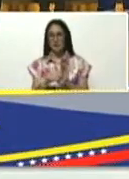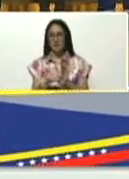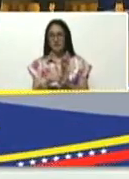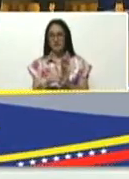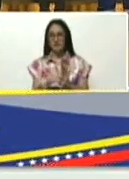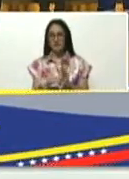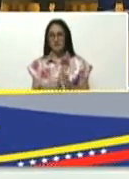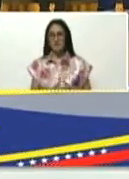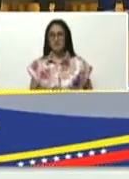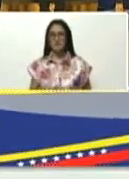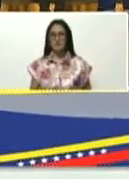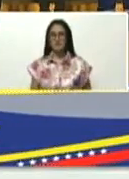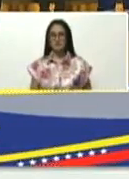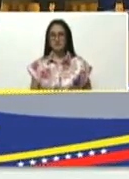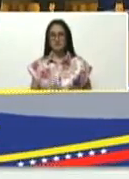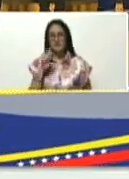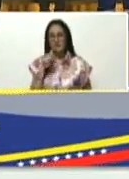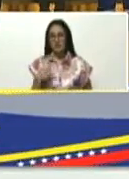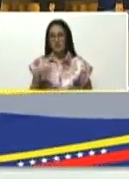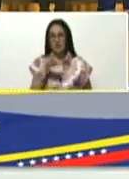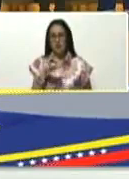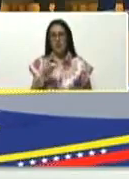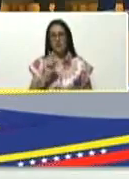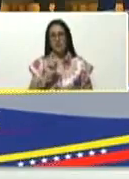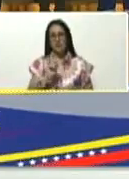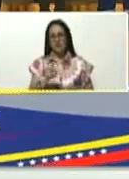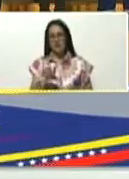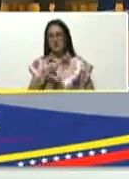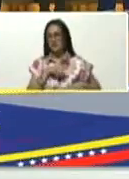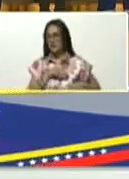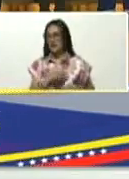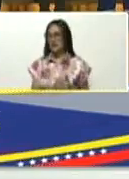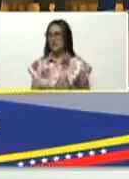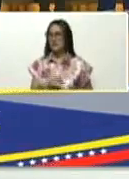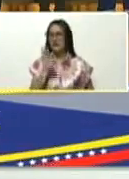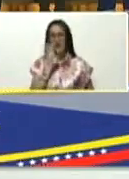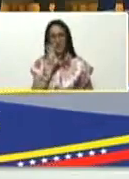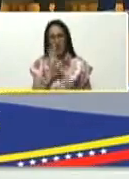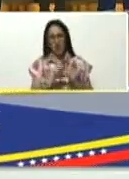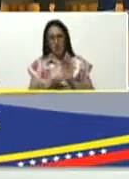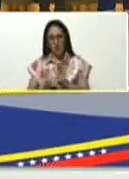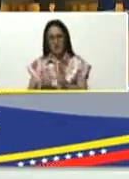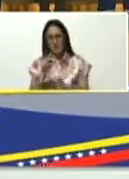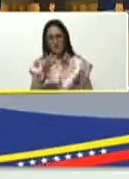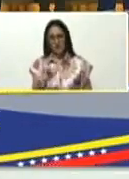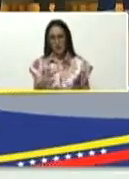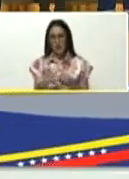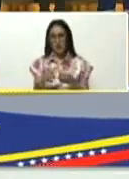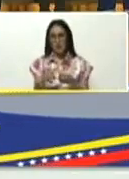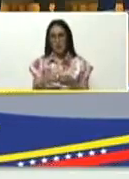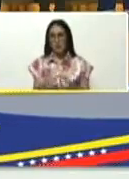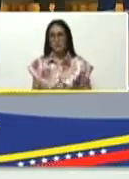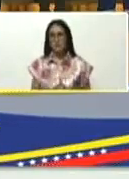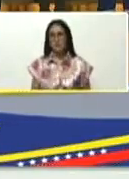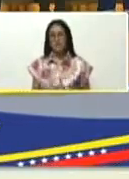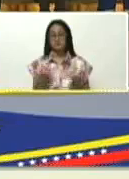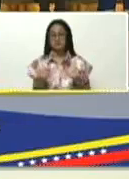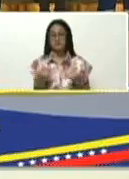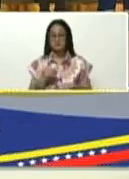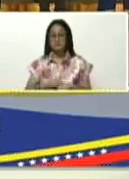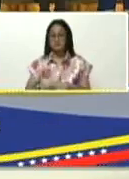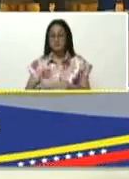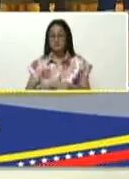saqueadores? Pueblo, reconócelo. Bandidos y ladrones. Pero llegó la hora.